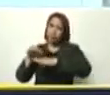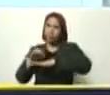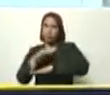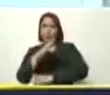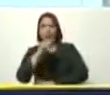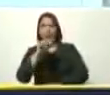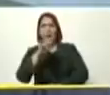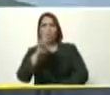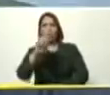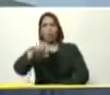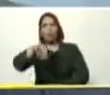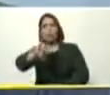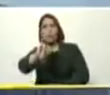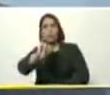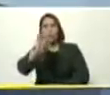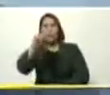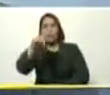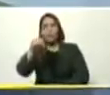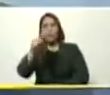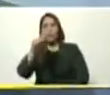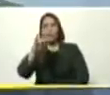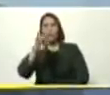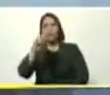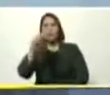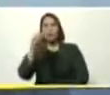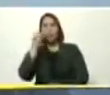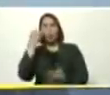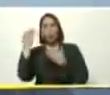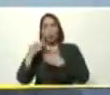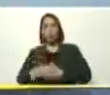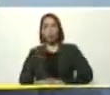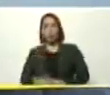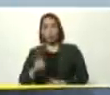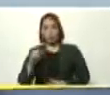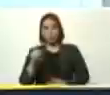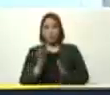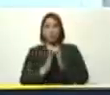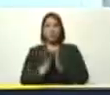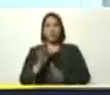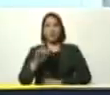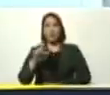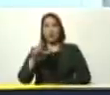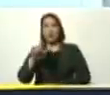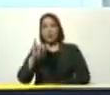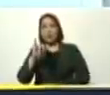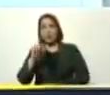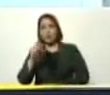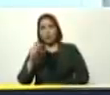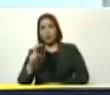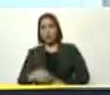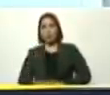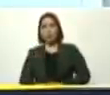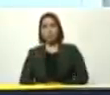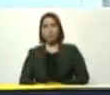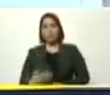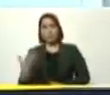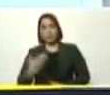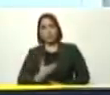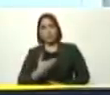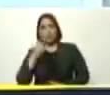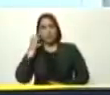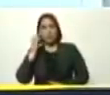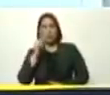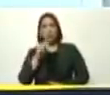Puerto Ordaz, Tito Oviedo y San Félix, correcto. La alcaldesa de